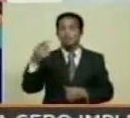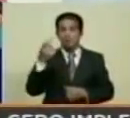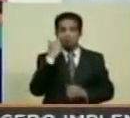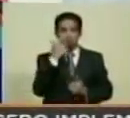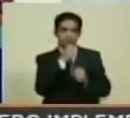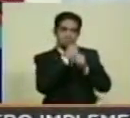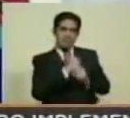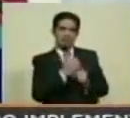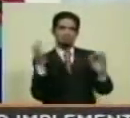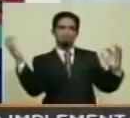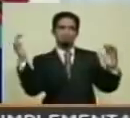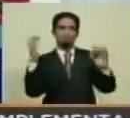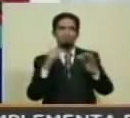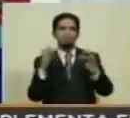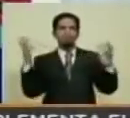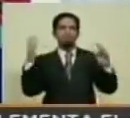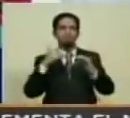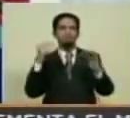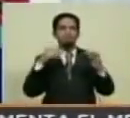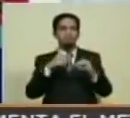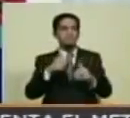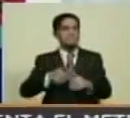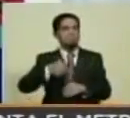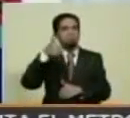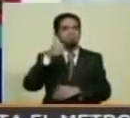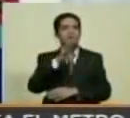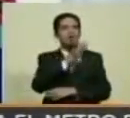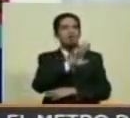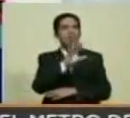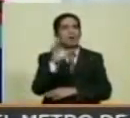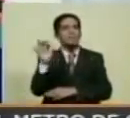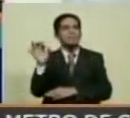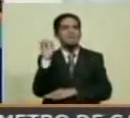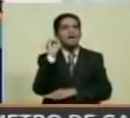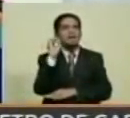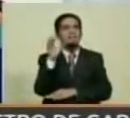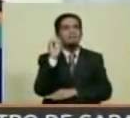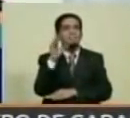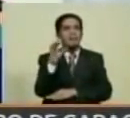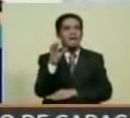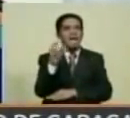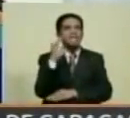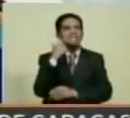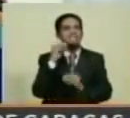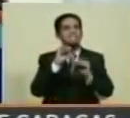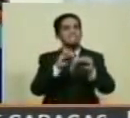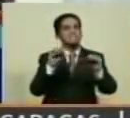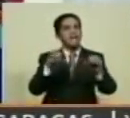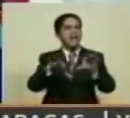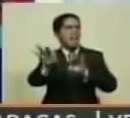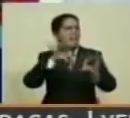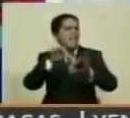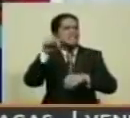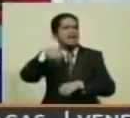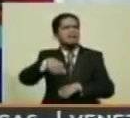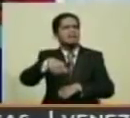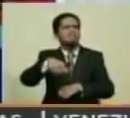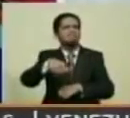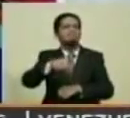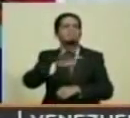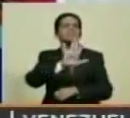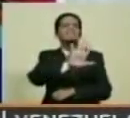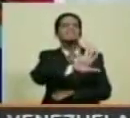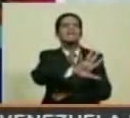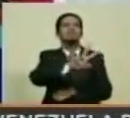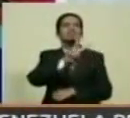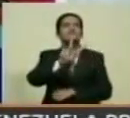delegadas, después de haber hecho más de 400 asambleas a nivel nacional para elegirlos a cada uno de los que está hoy aquí presente,